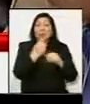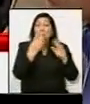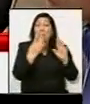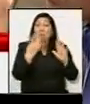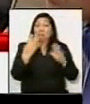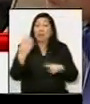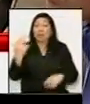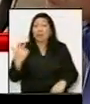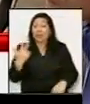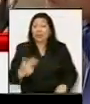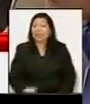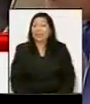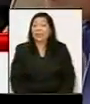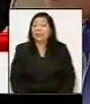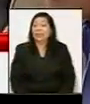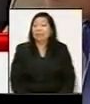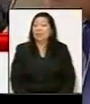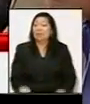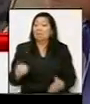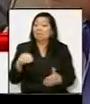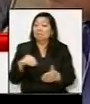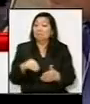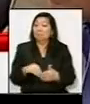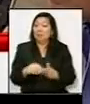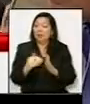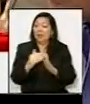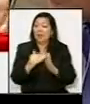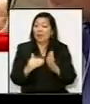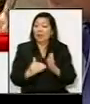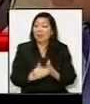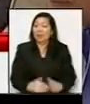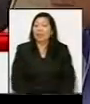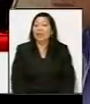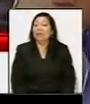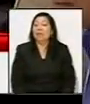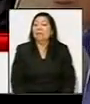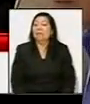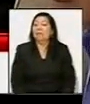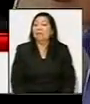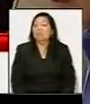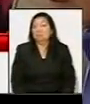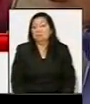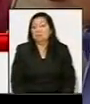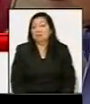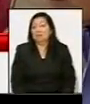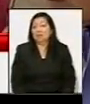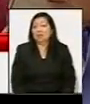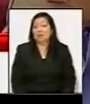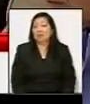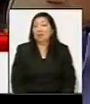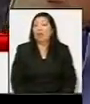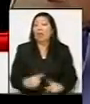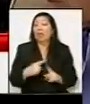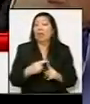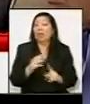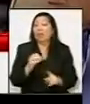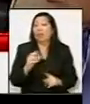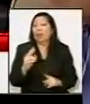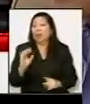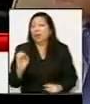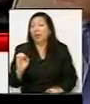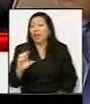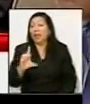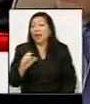que decir que así fue el derecho político pusieron ese artículo y lo hizo este el señor por recito reglada no